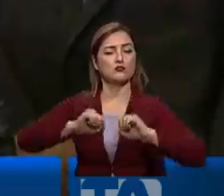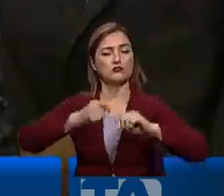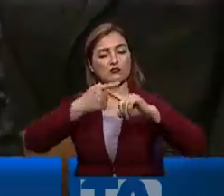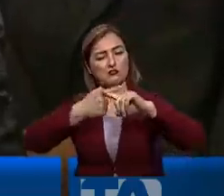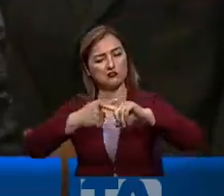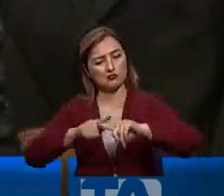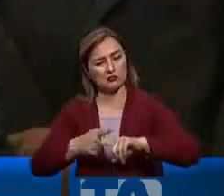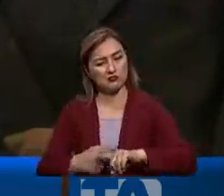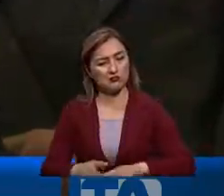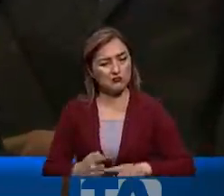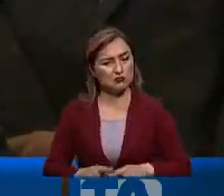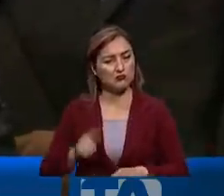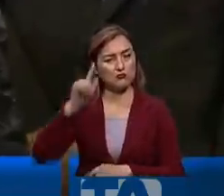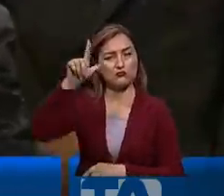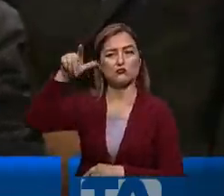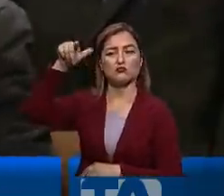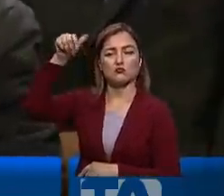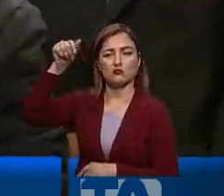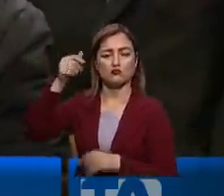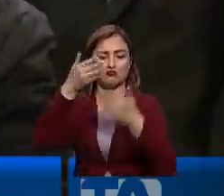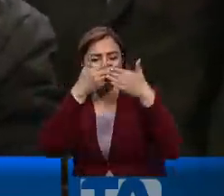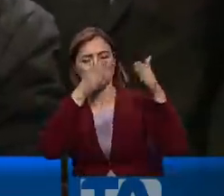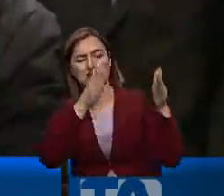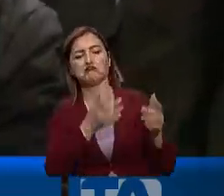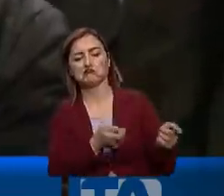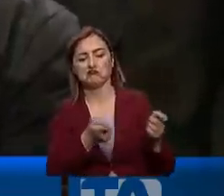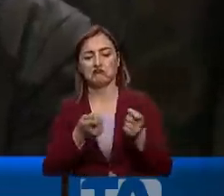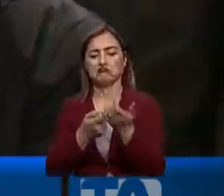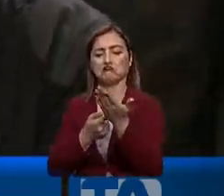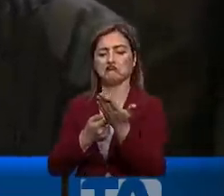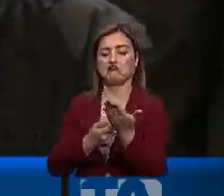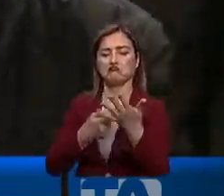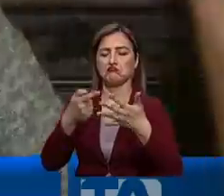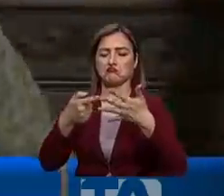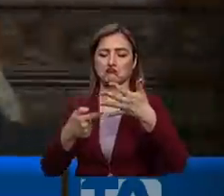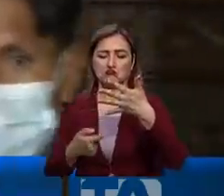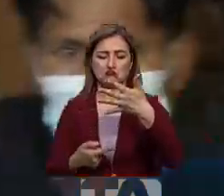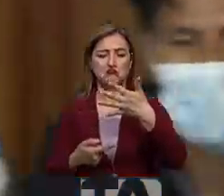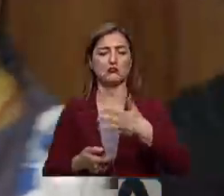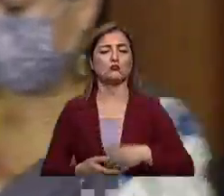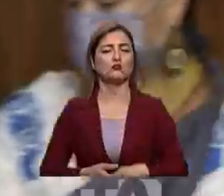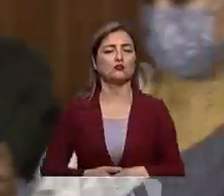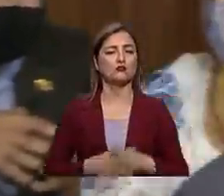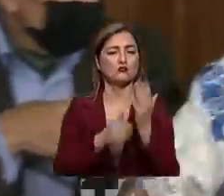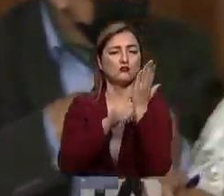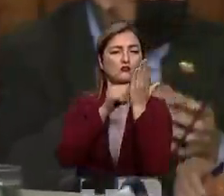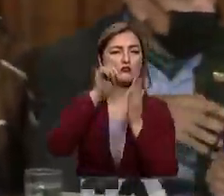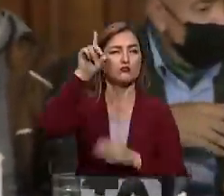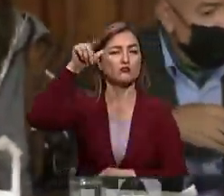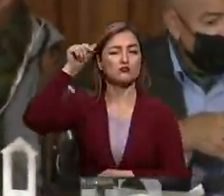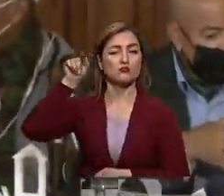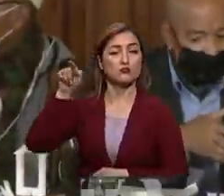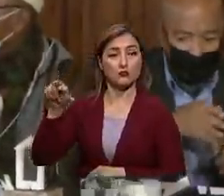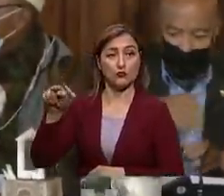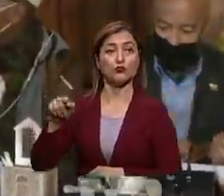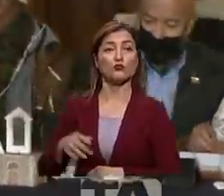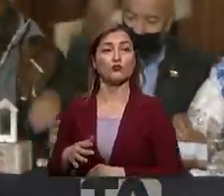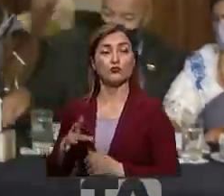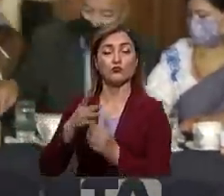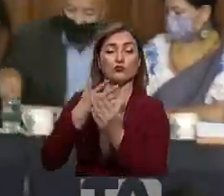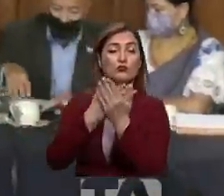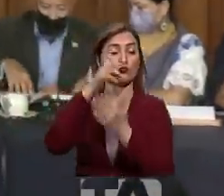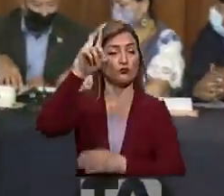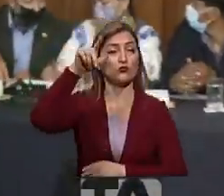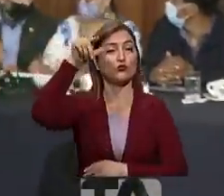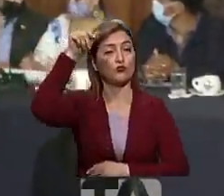posibilidades, igual que el gobierno las considerará a todas y cada una de ellas. La ministra de Gobierno bajó para dar la versión del